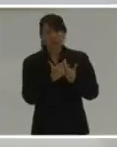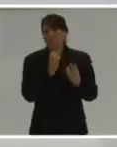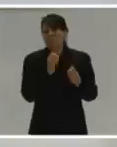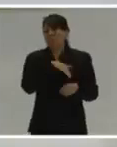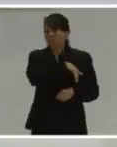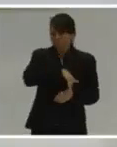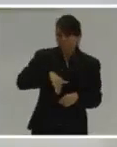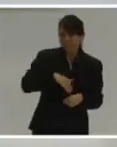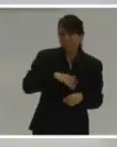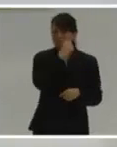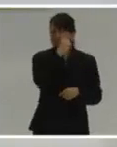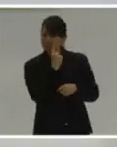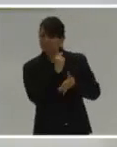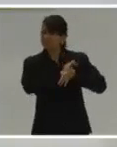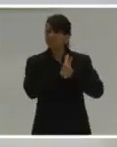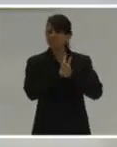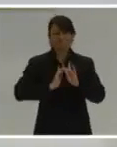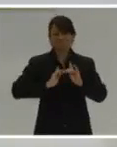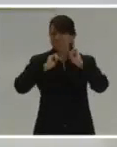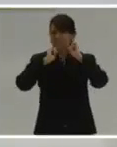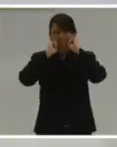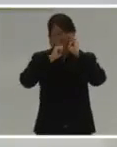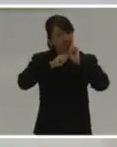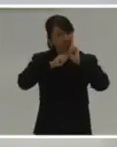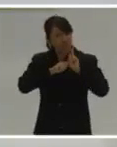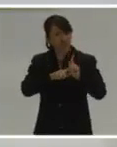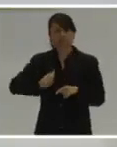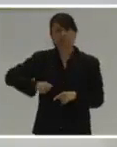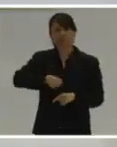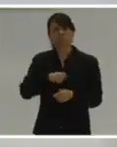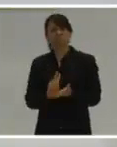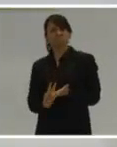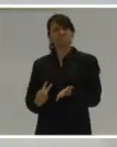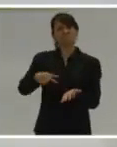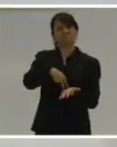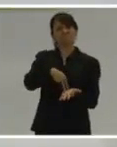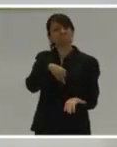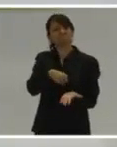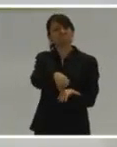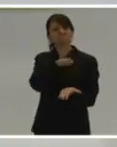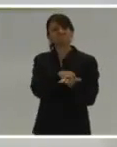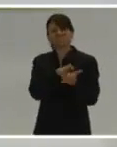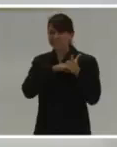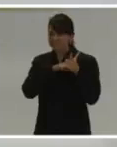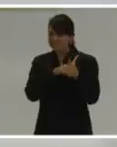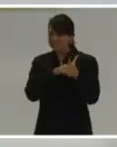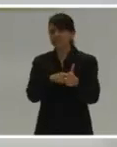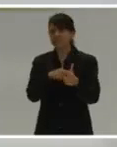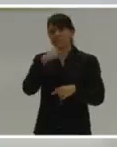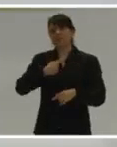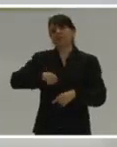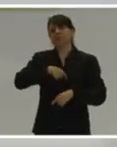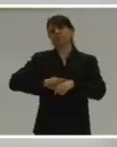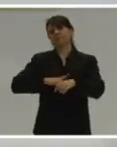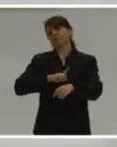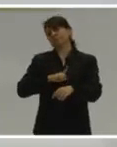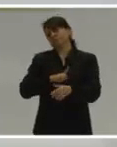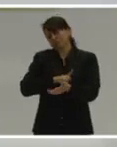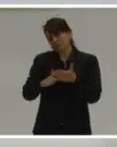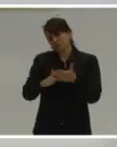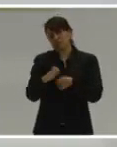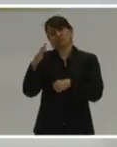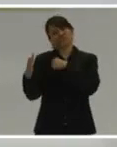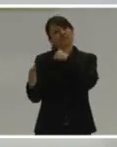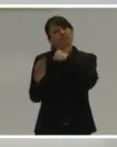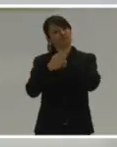y continuaremos luchando, persistiendo en nuestros derechos, porque depende de